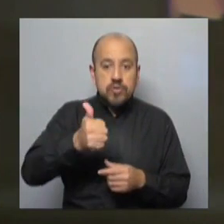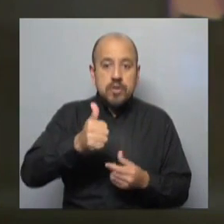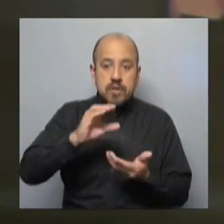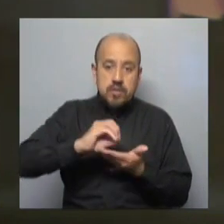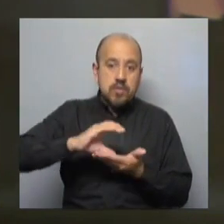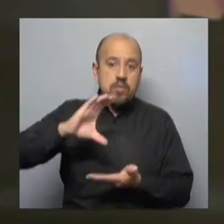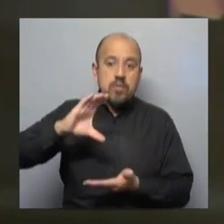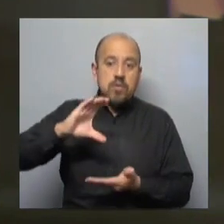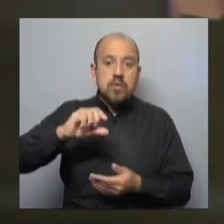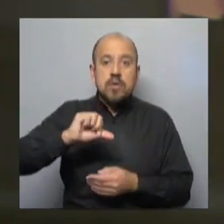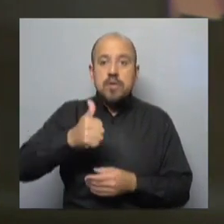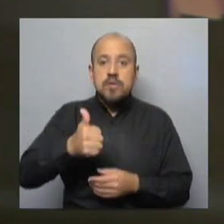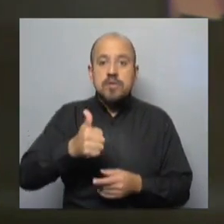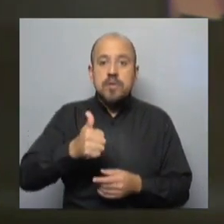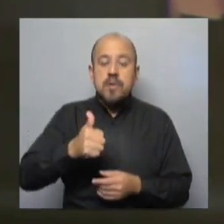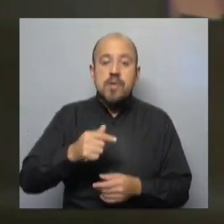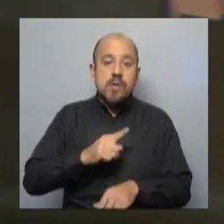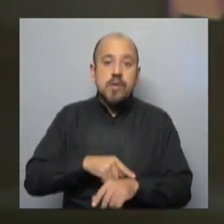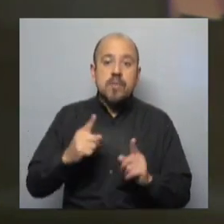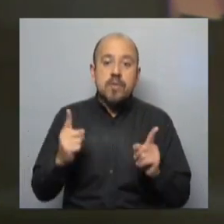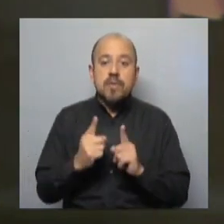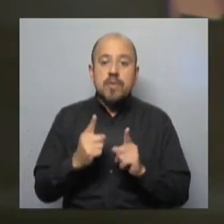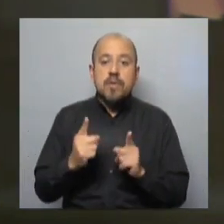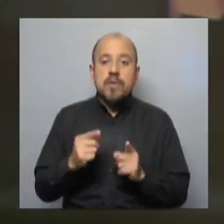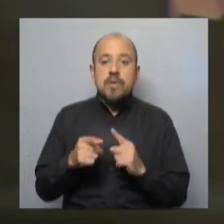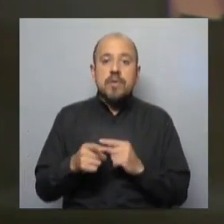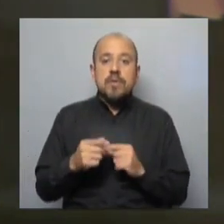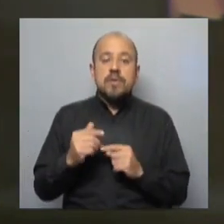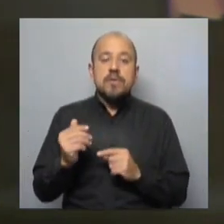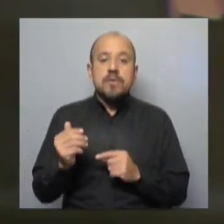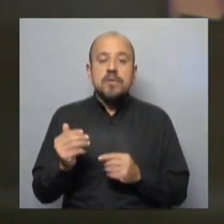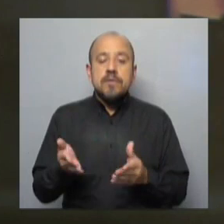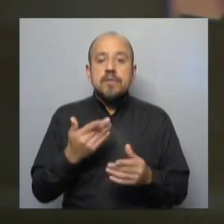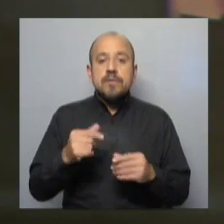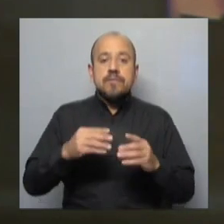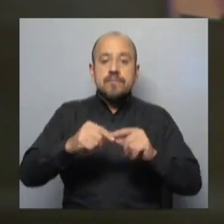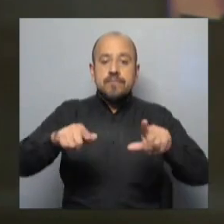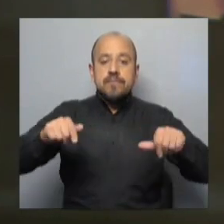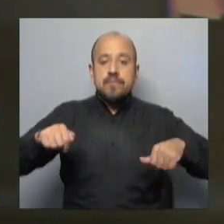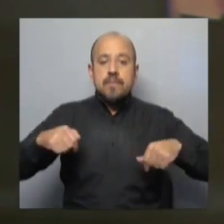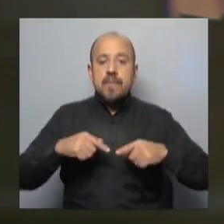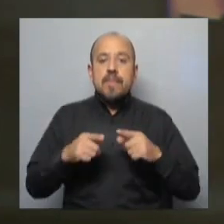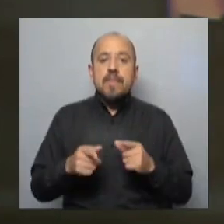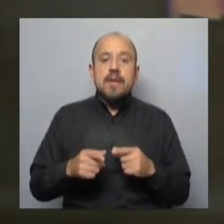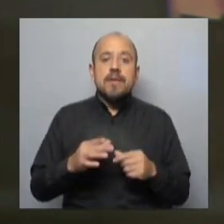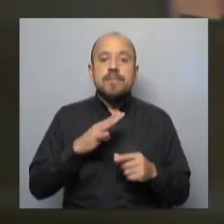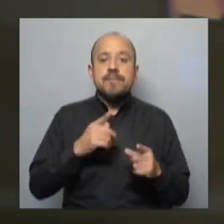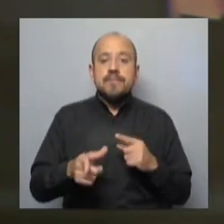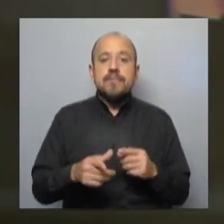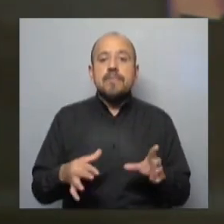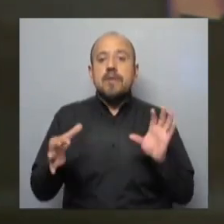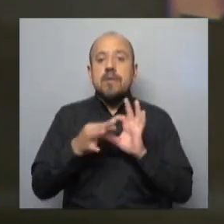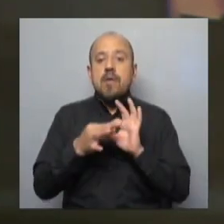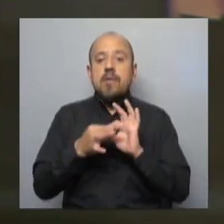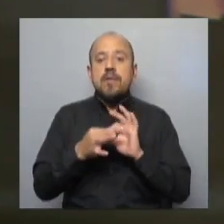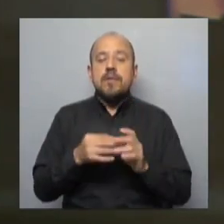menor tiempo y es obviamente tiene consecuencias en la forma de explotar la tierra y los recursos en general que también se vincula